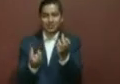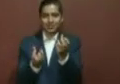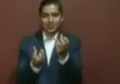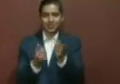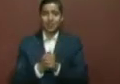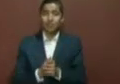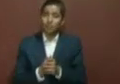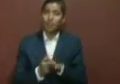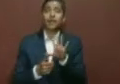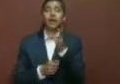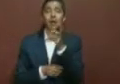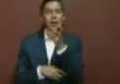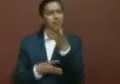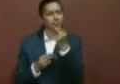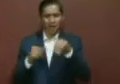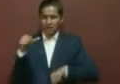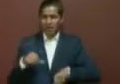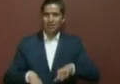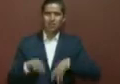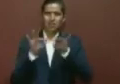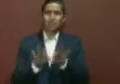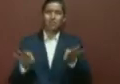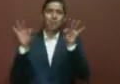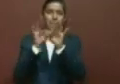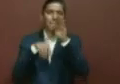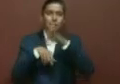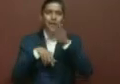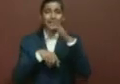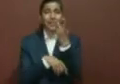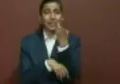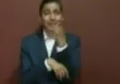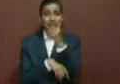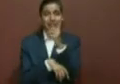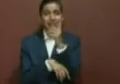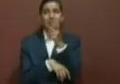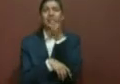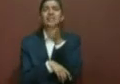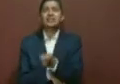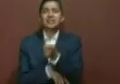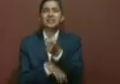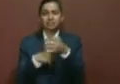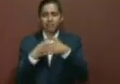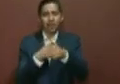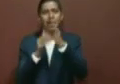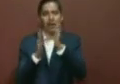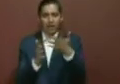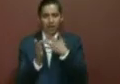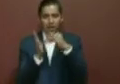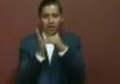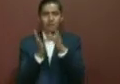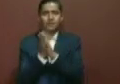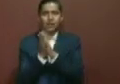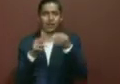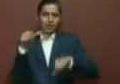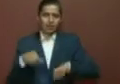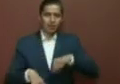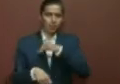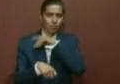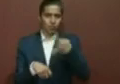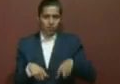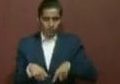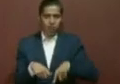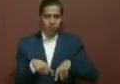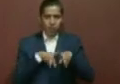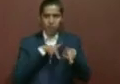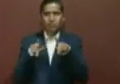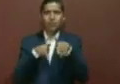una serie de actividades importantes. Diciembre, ya con algunas actividades en los diferentes municipios, pero diciembre también